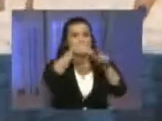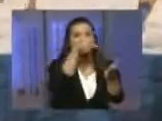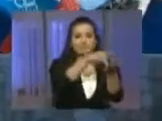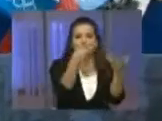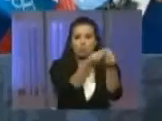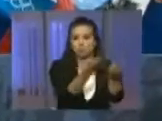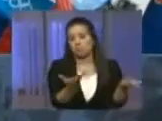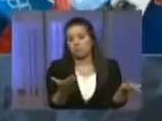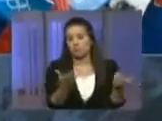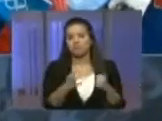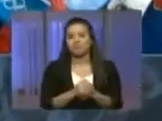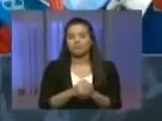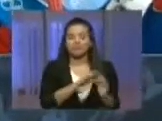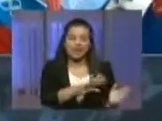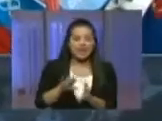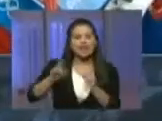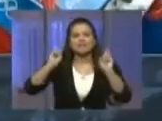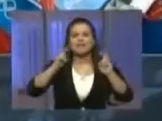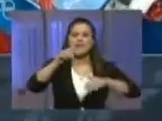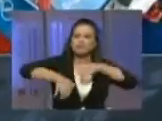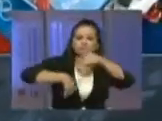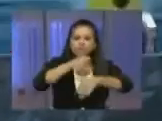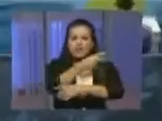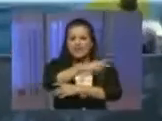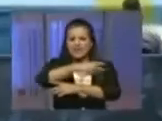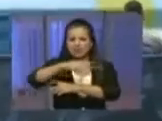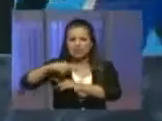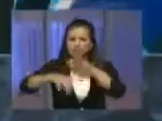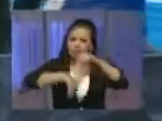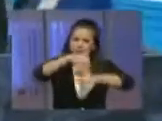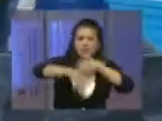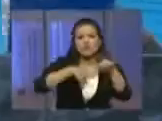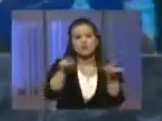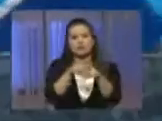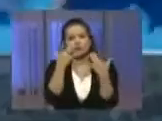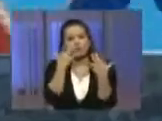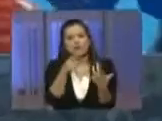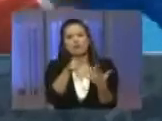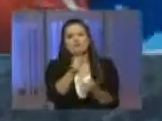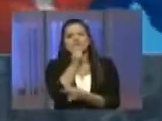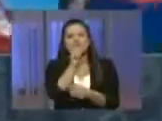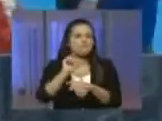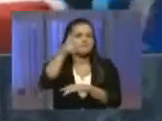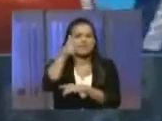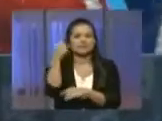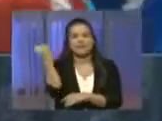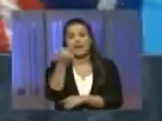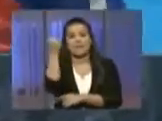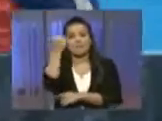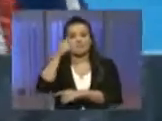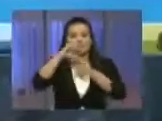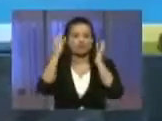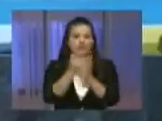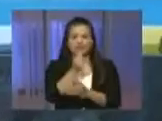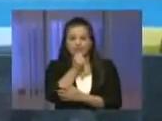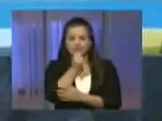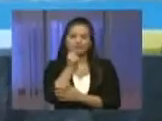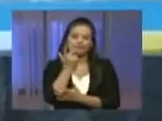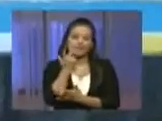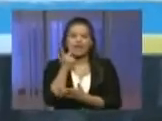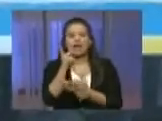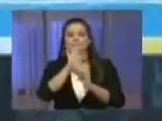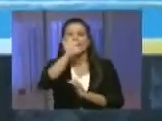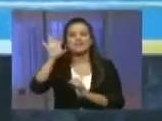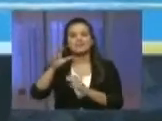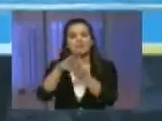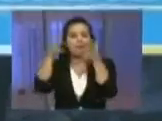Empezando este siglo XX se siguen imponiendo las grandes potencias cuando uno ve en la natación los 16 clasificados para